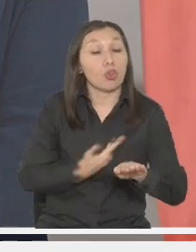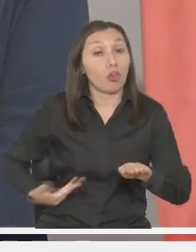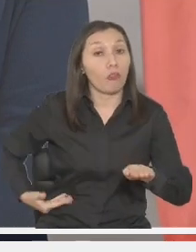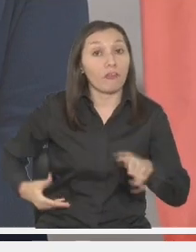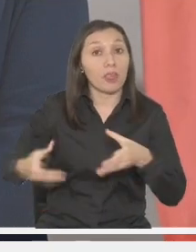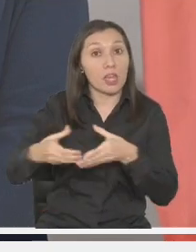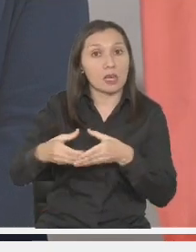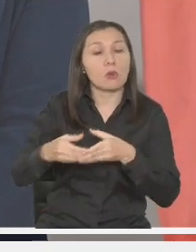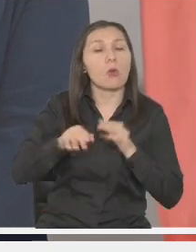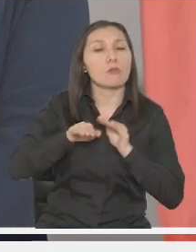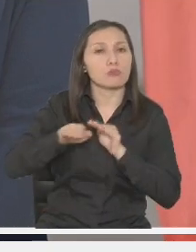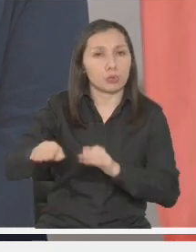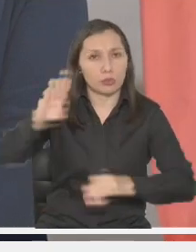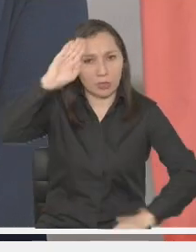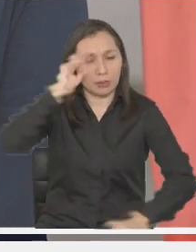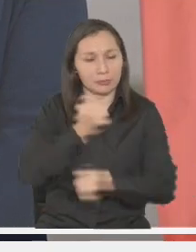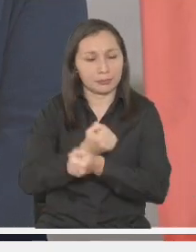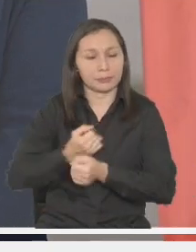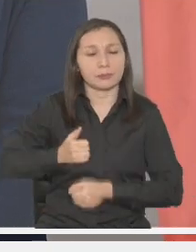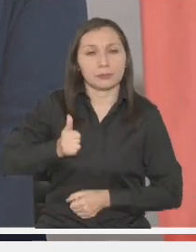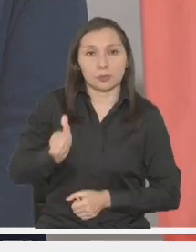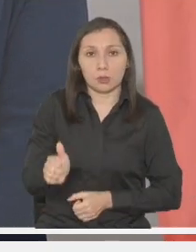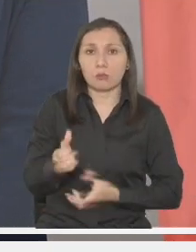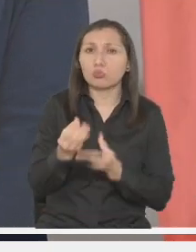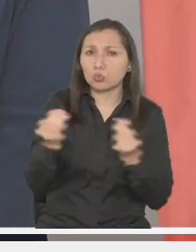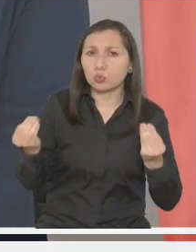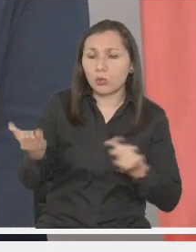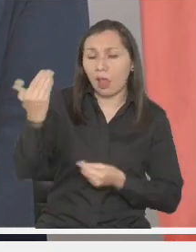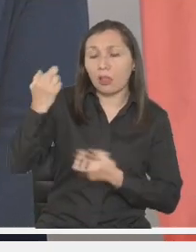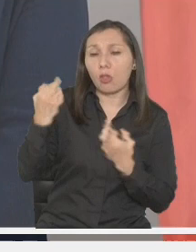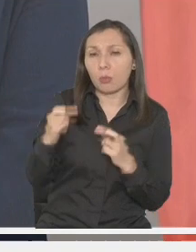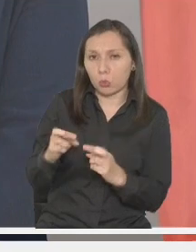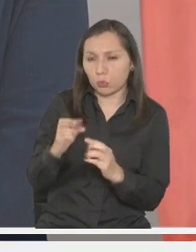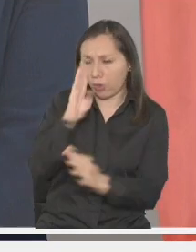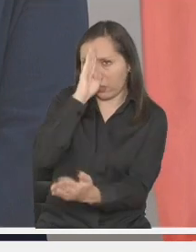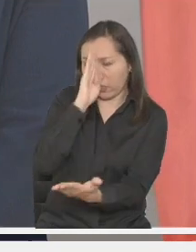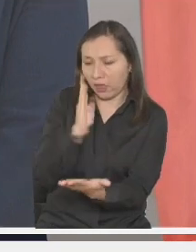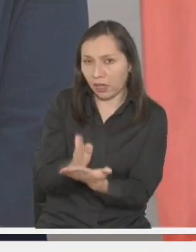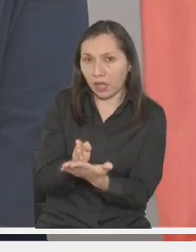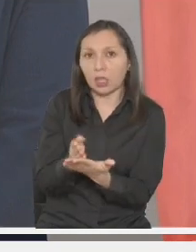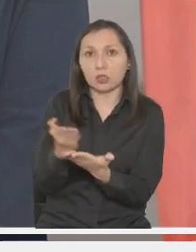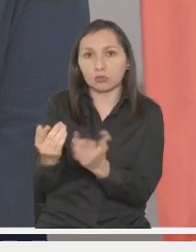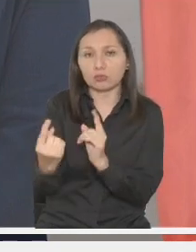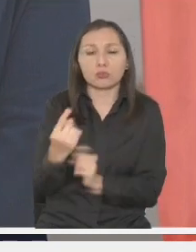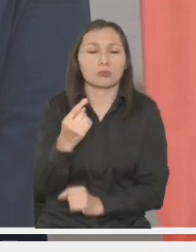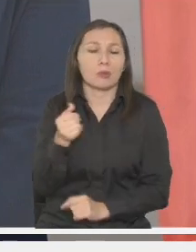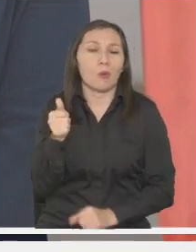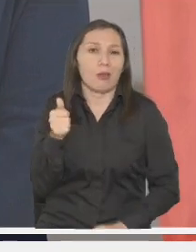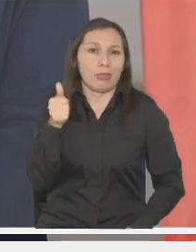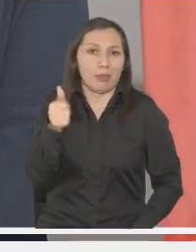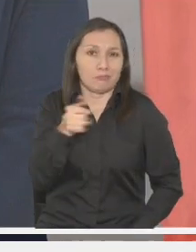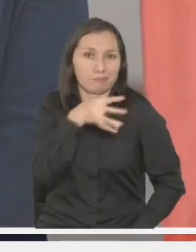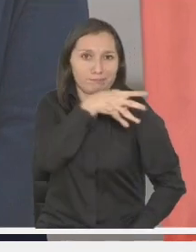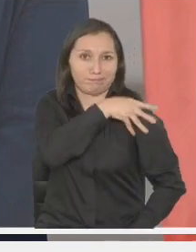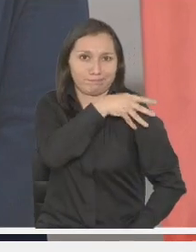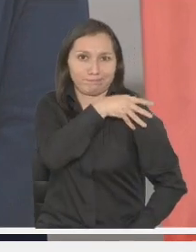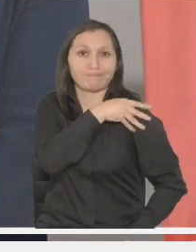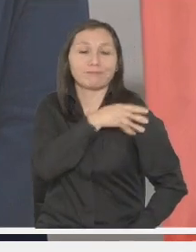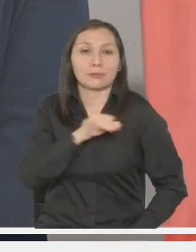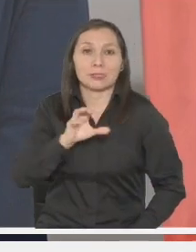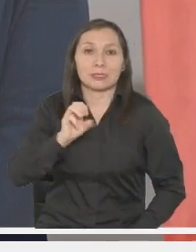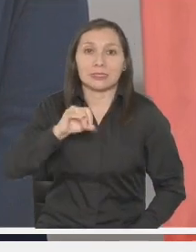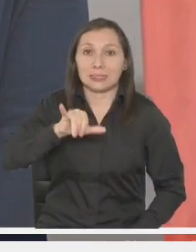las policías. Creo que muchas veces, además, ha habido oportunidad de hablarlo directamente con el mando, con el general Yáñez. Creo que ha